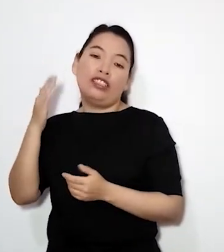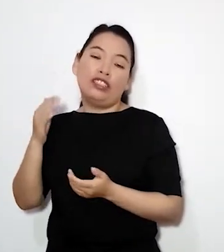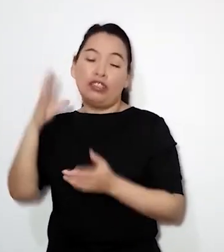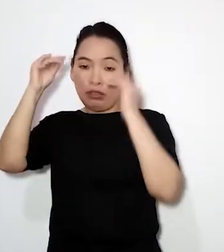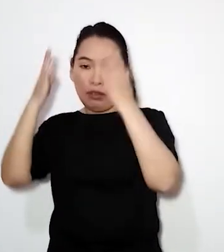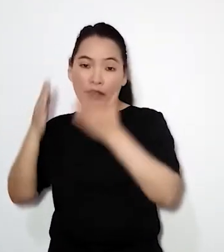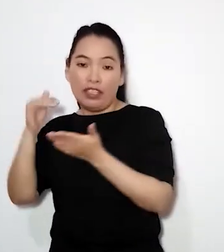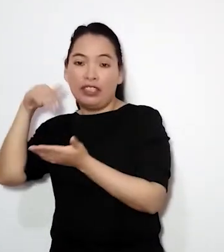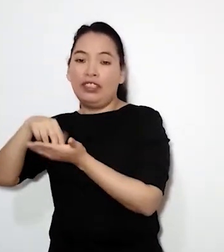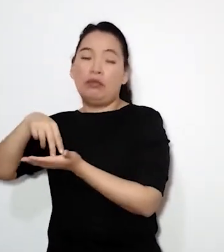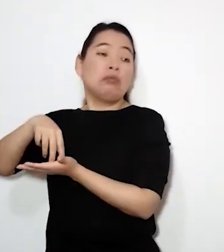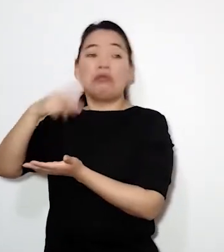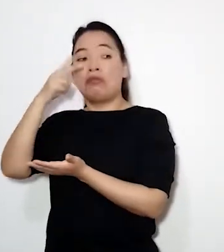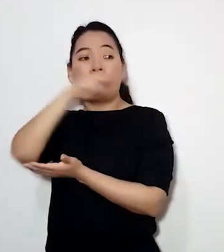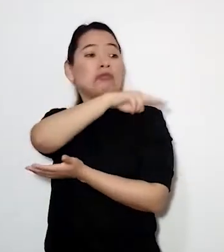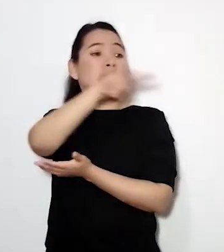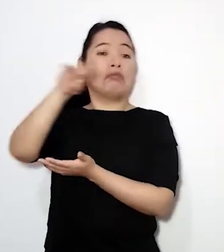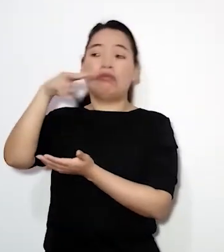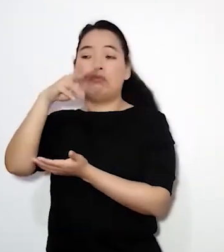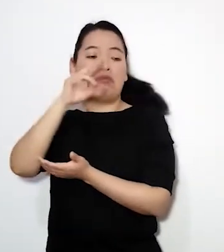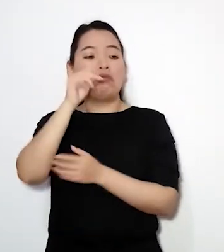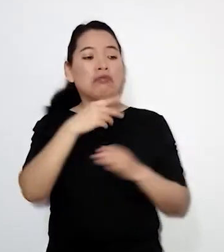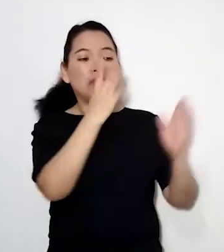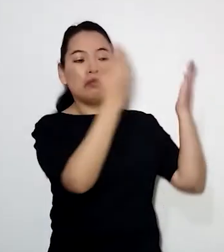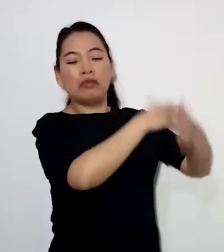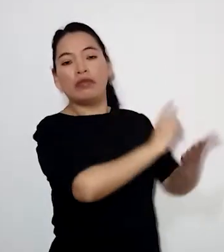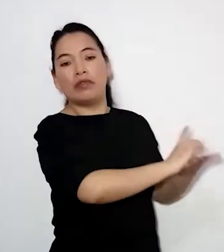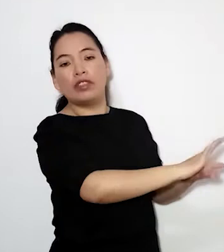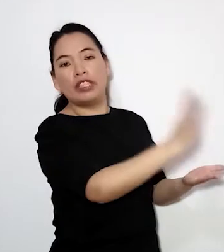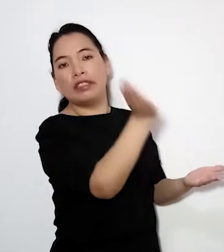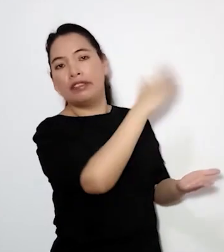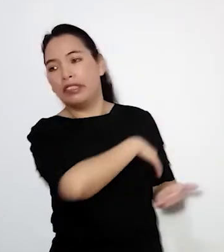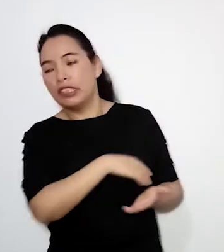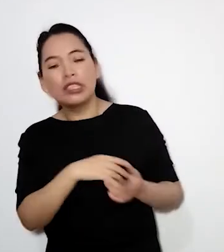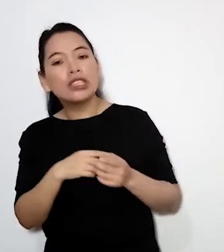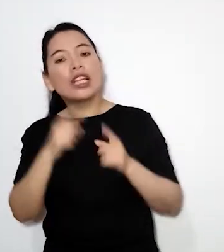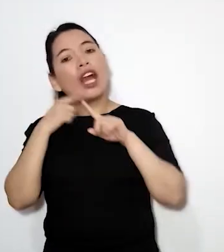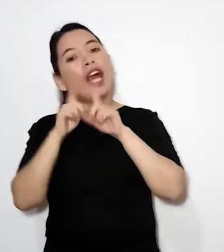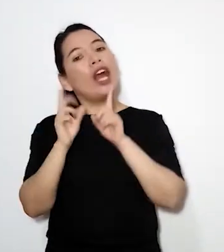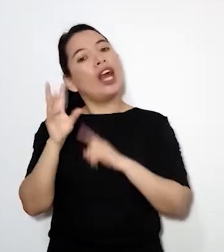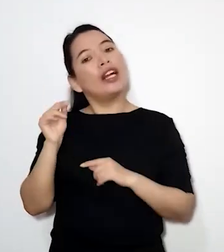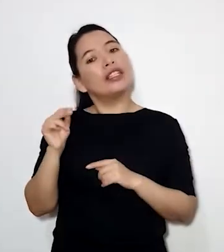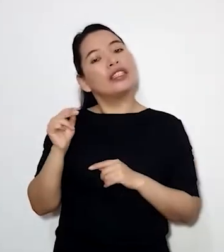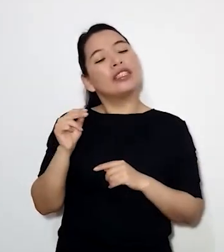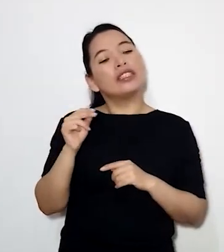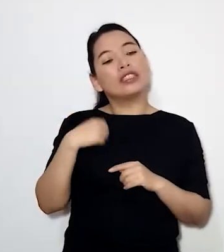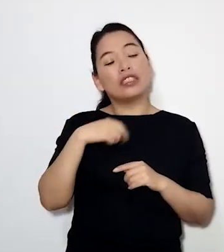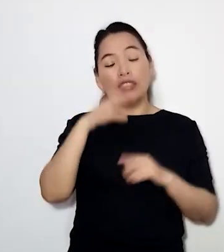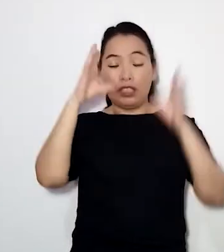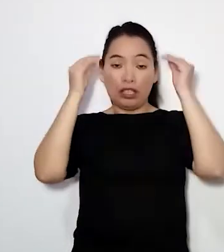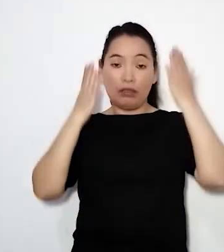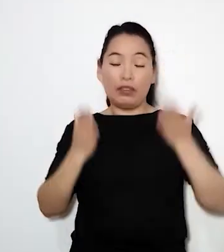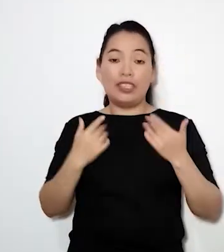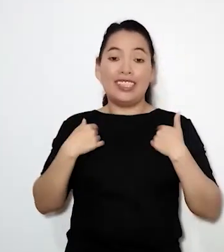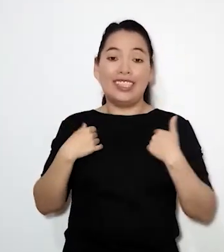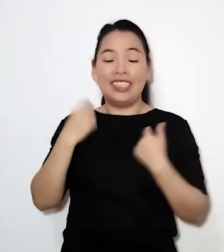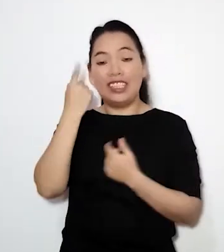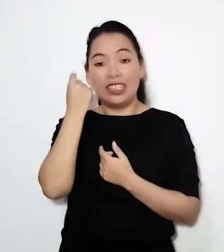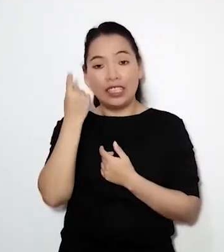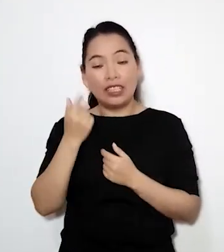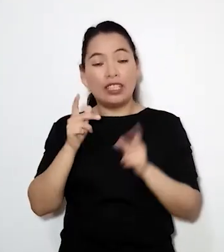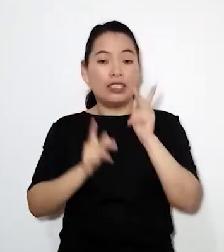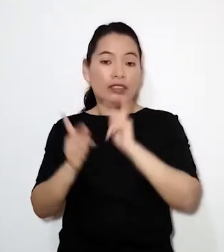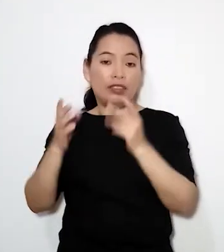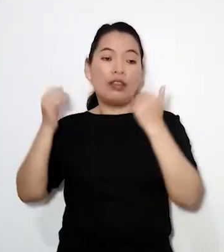suma el prejuicio en relación a la discapacidad. Los y las docentes tienen que entender que las personas con discapacidad tienen algo para decir respecto